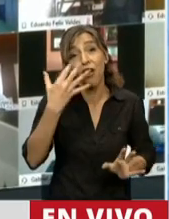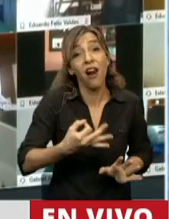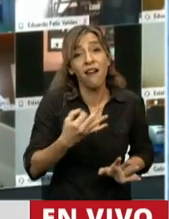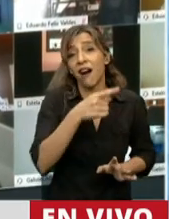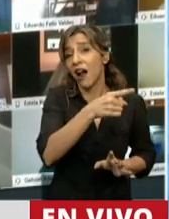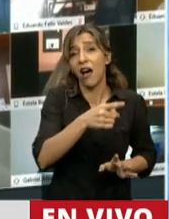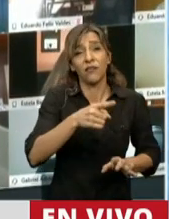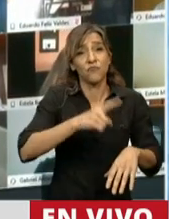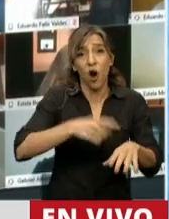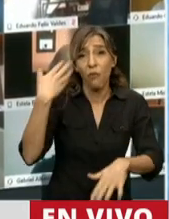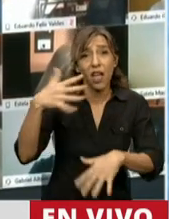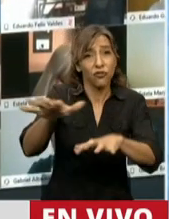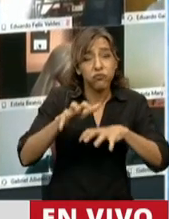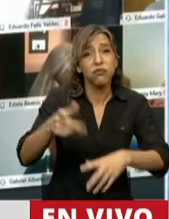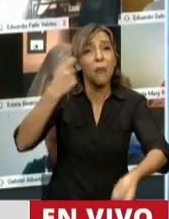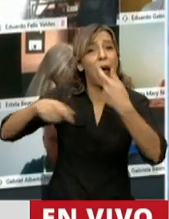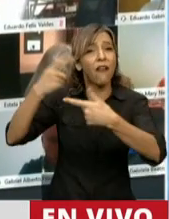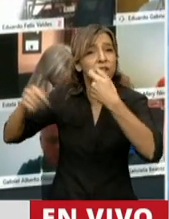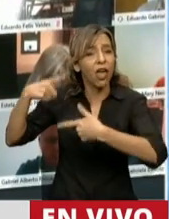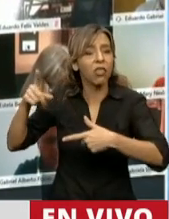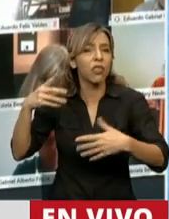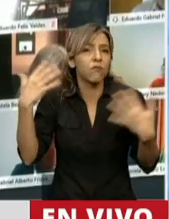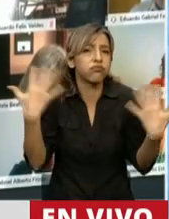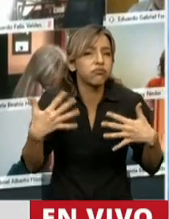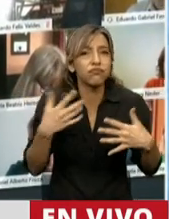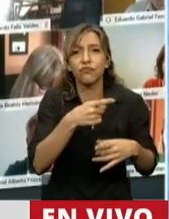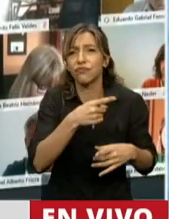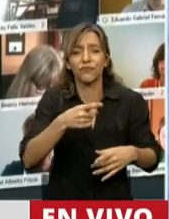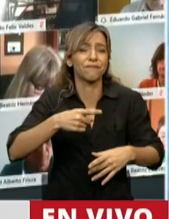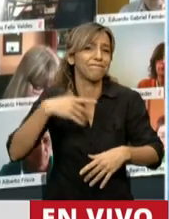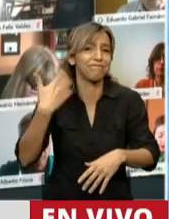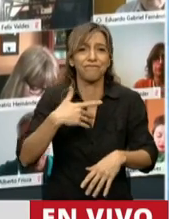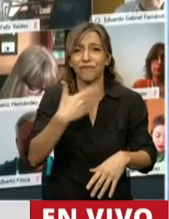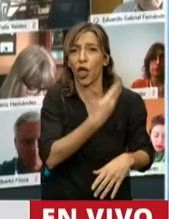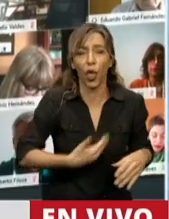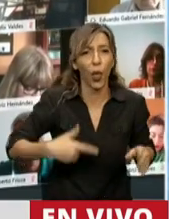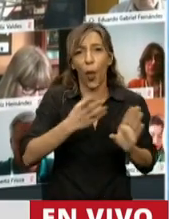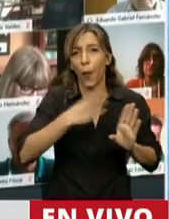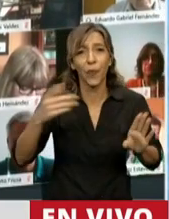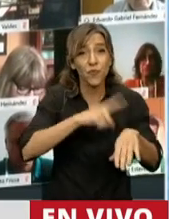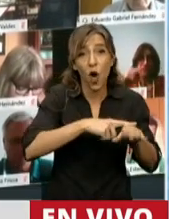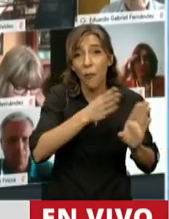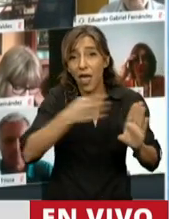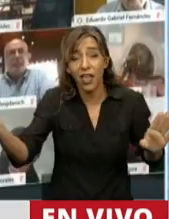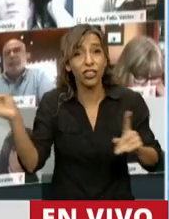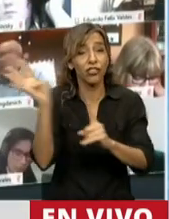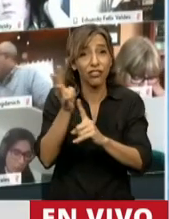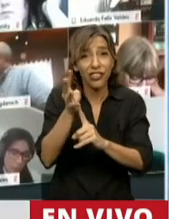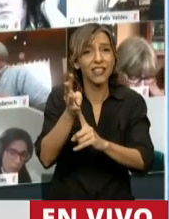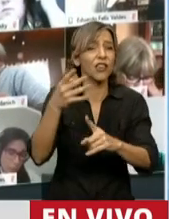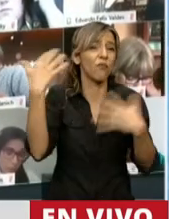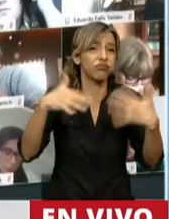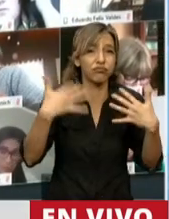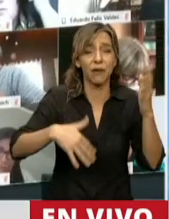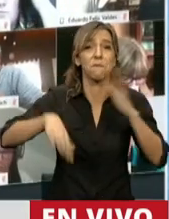comercializó gobierno a gobierno toda una cosecha completa de trigo con el gobierno de China comunista, que en